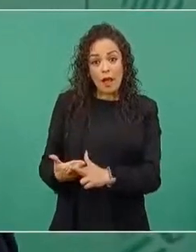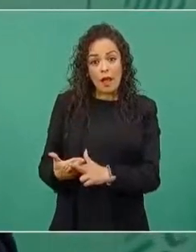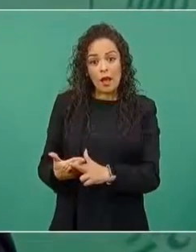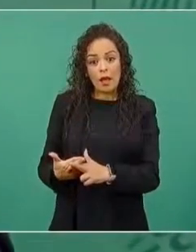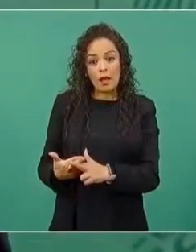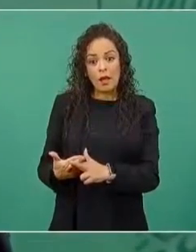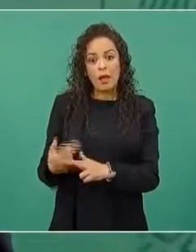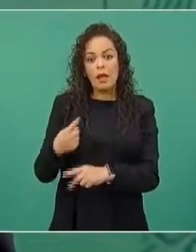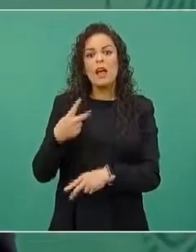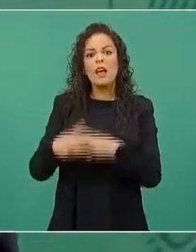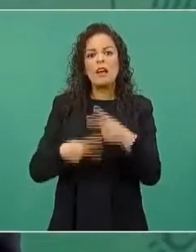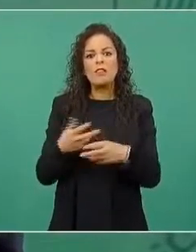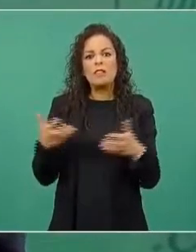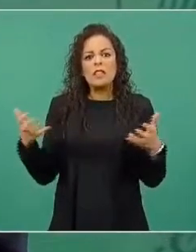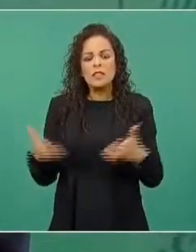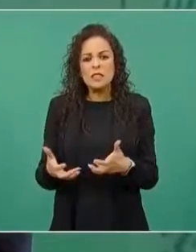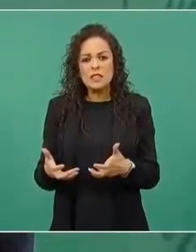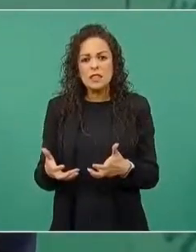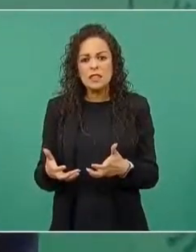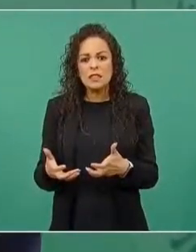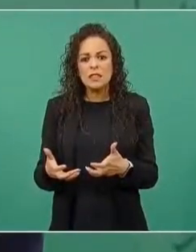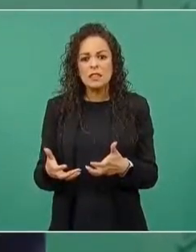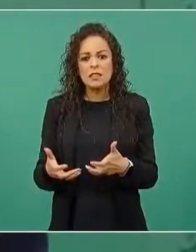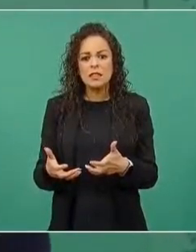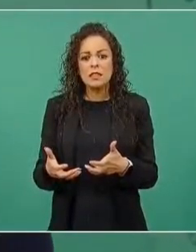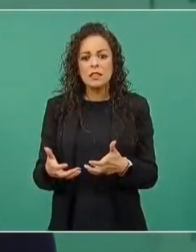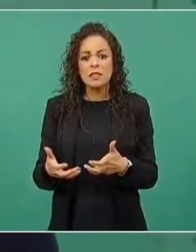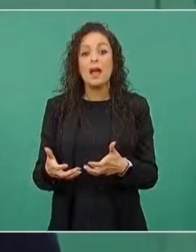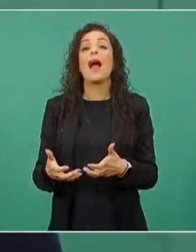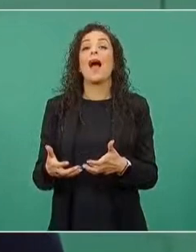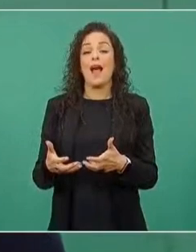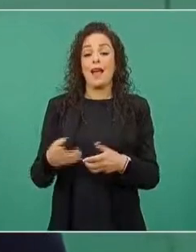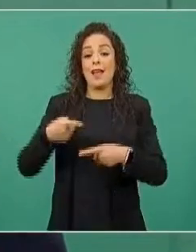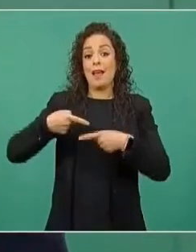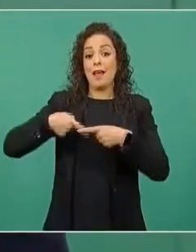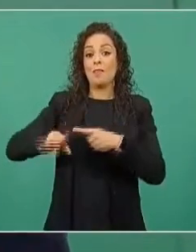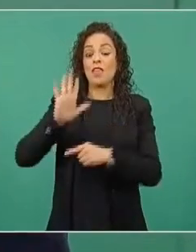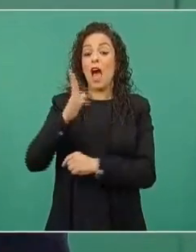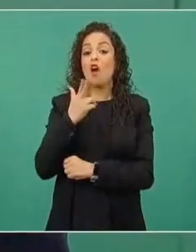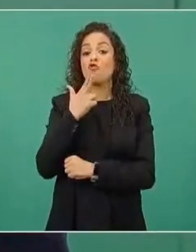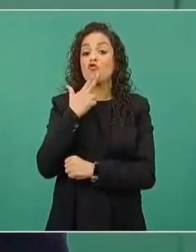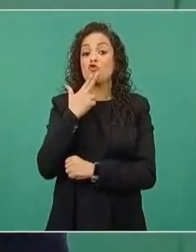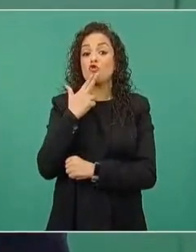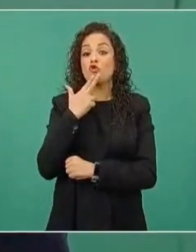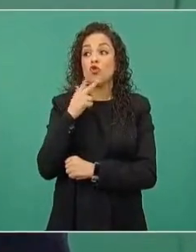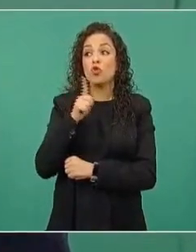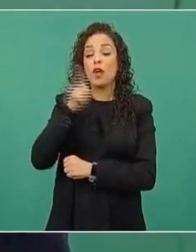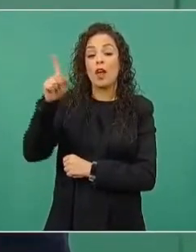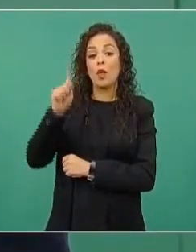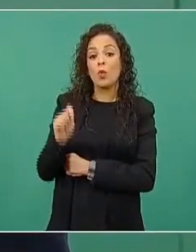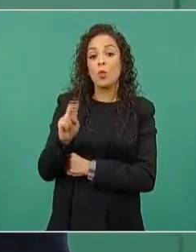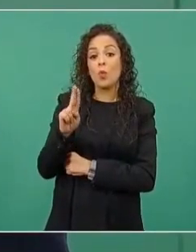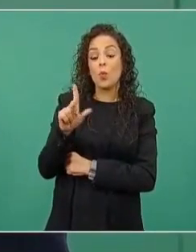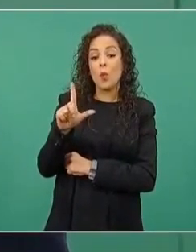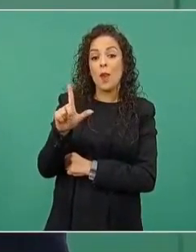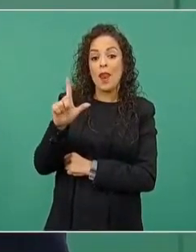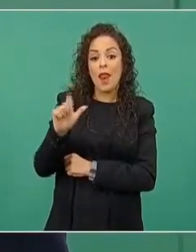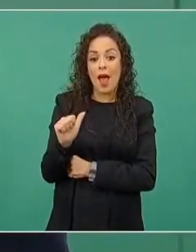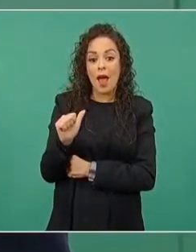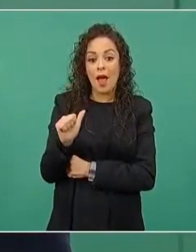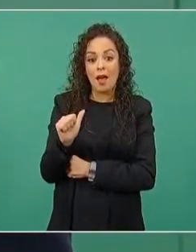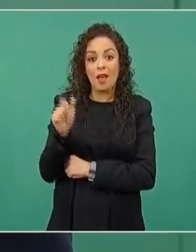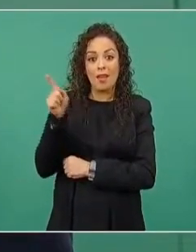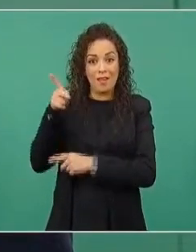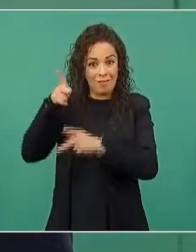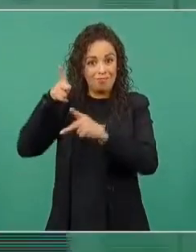se echó a andar ya la coquizadora de Tula, que quedó